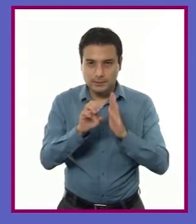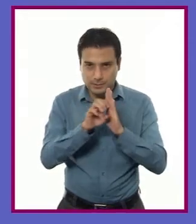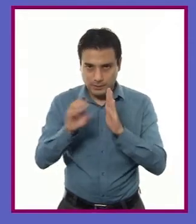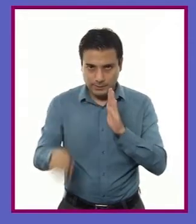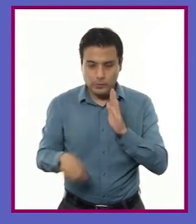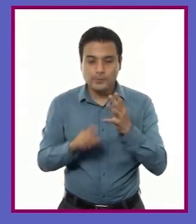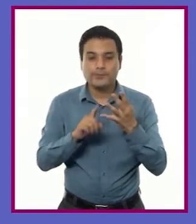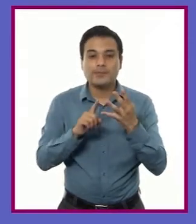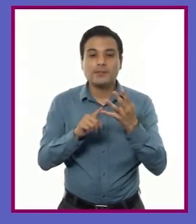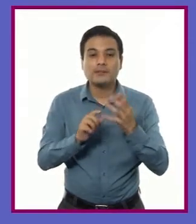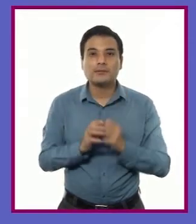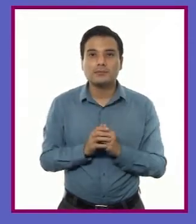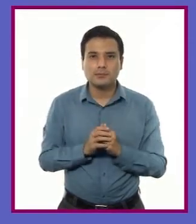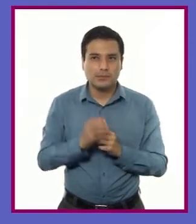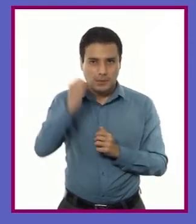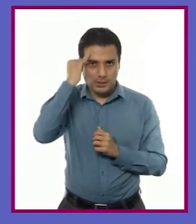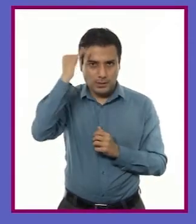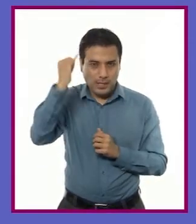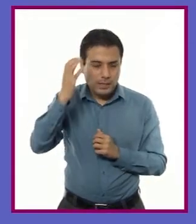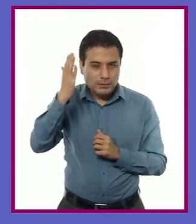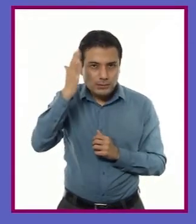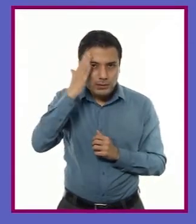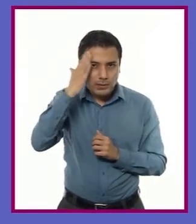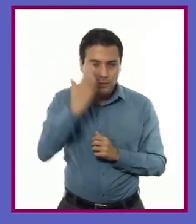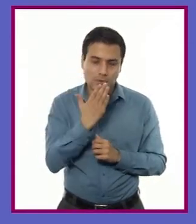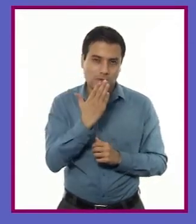D, no aparece la idea central.